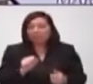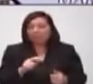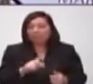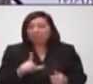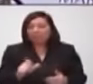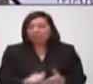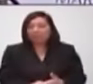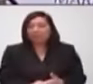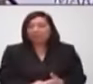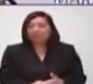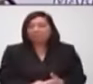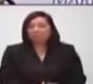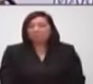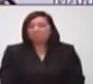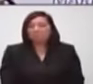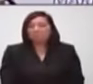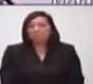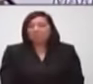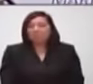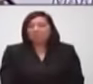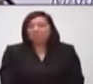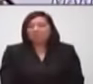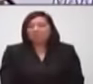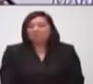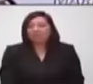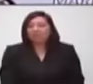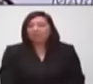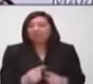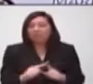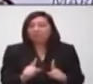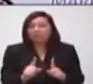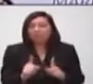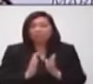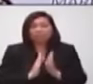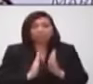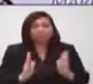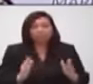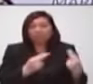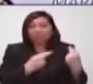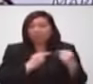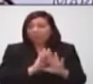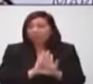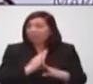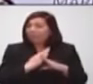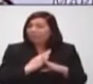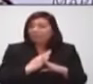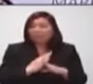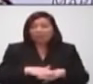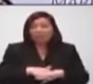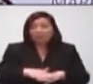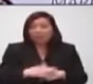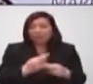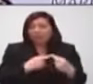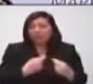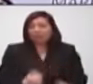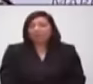yo ha sido, de alguna manera, tomando distintos cursos. No estoy asumiendo ninguna defensa de una gestión, estoy